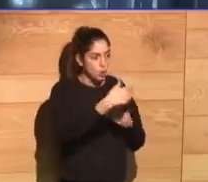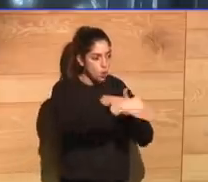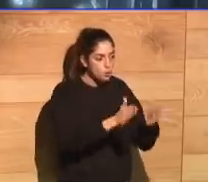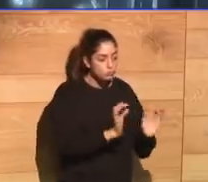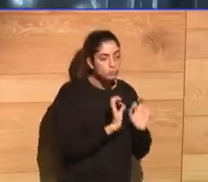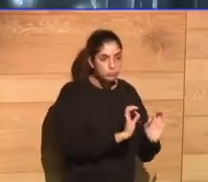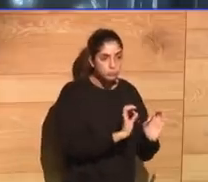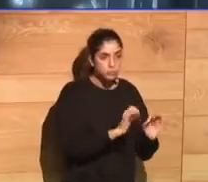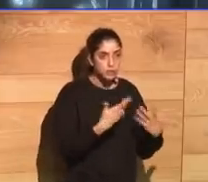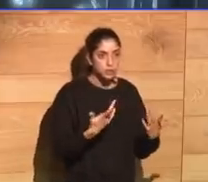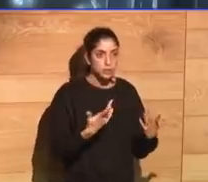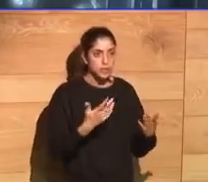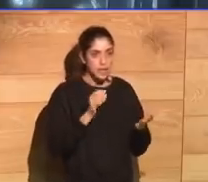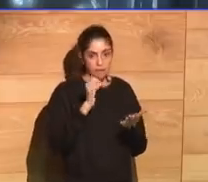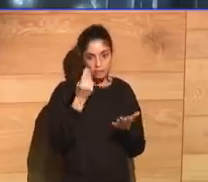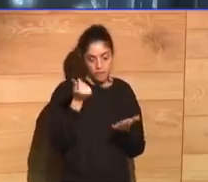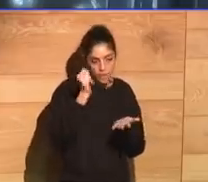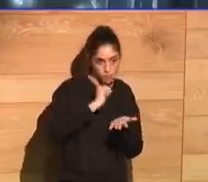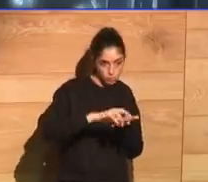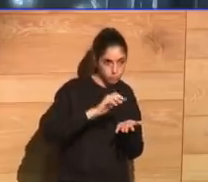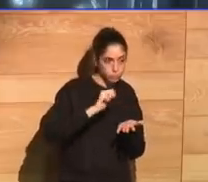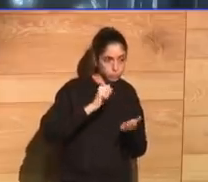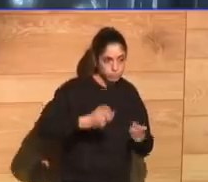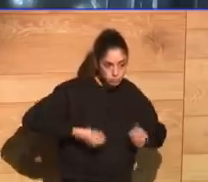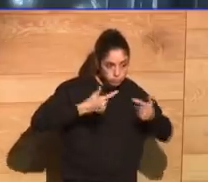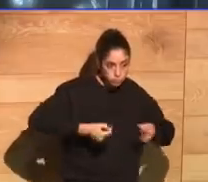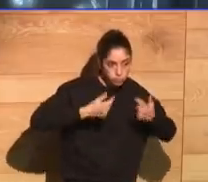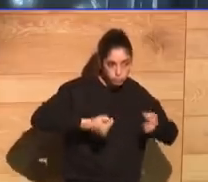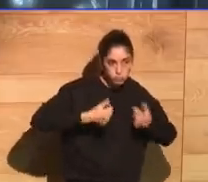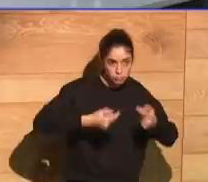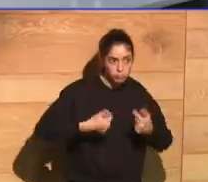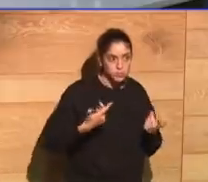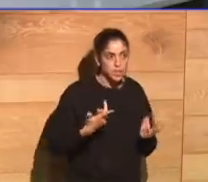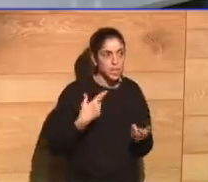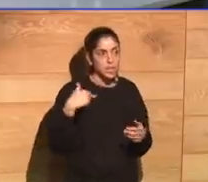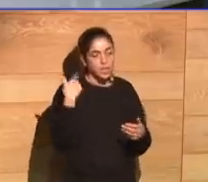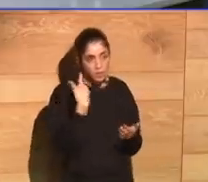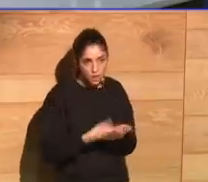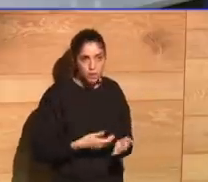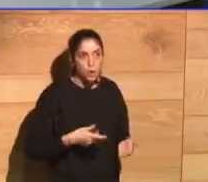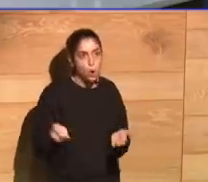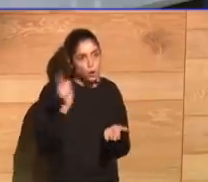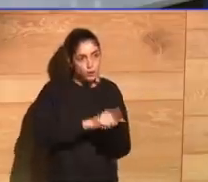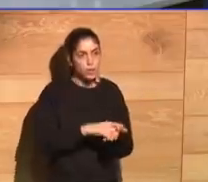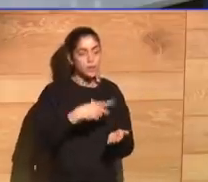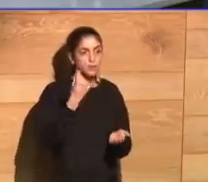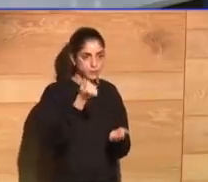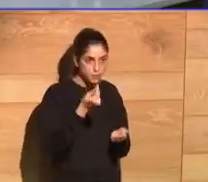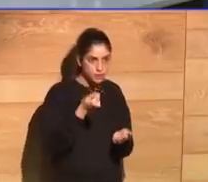dificultad pasmosa y de una cantidad de dinero que hay que y dale, meter ahí. Y dale con la pasta. Dale, no. Amargarme la tarde. Esto tranquilo, porque